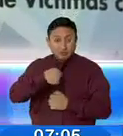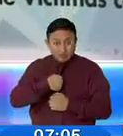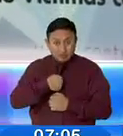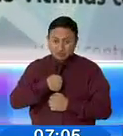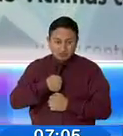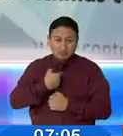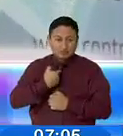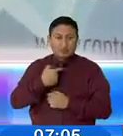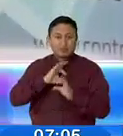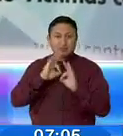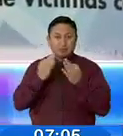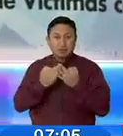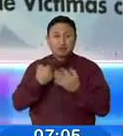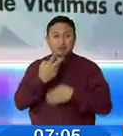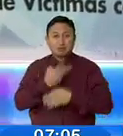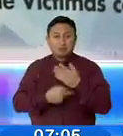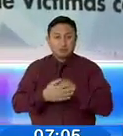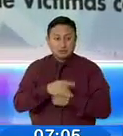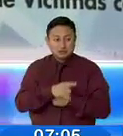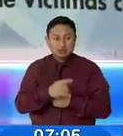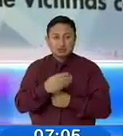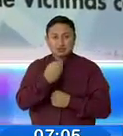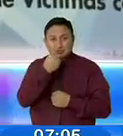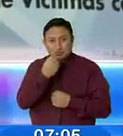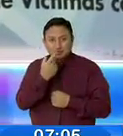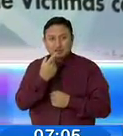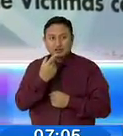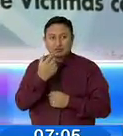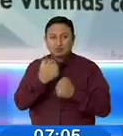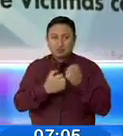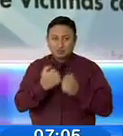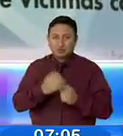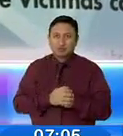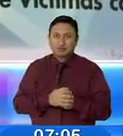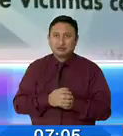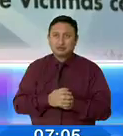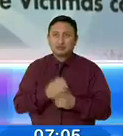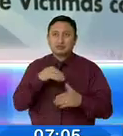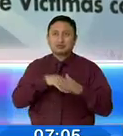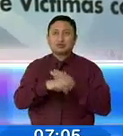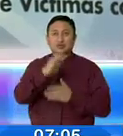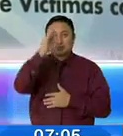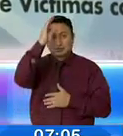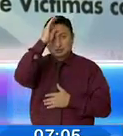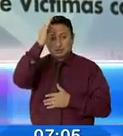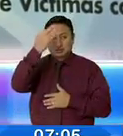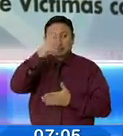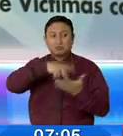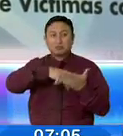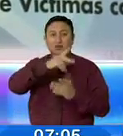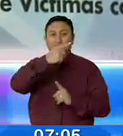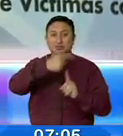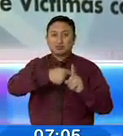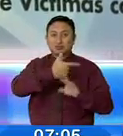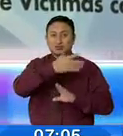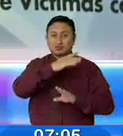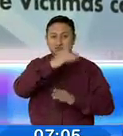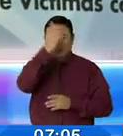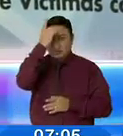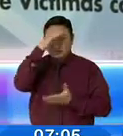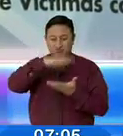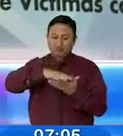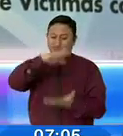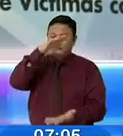igual mis hijos también pasaron necesidades. En el tiempo que estuve en el hospital hubo atraso de pensiones, deudas y todo